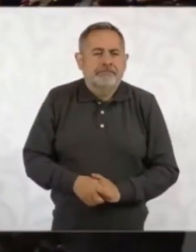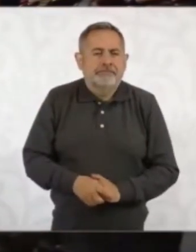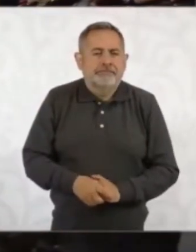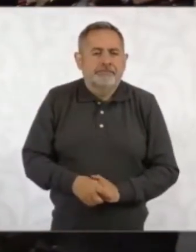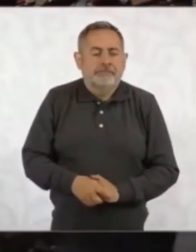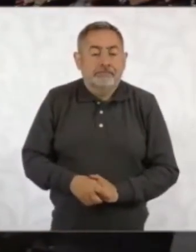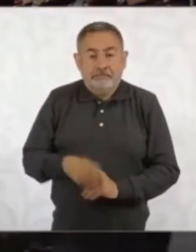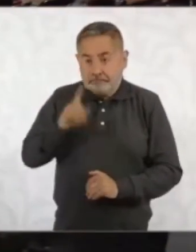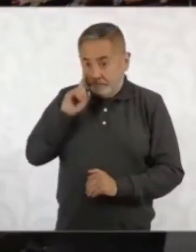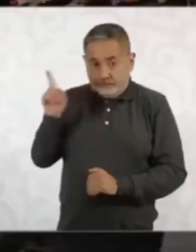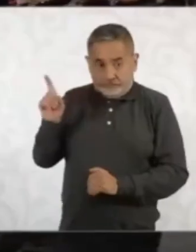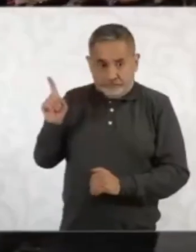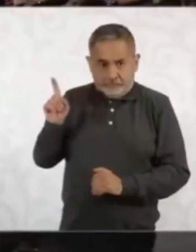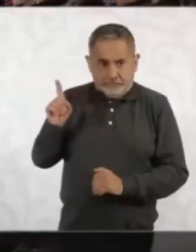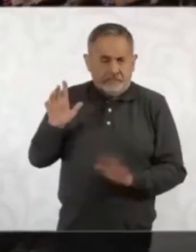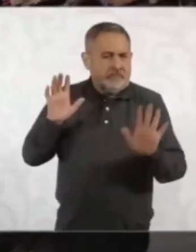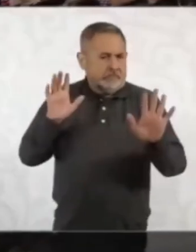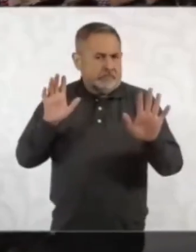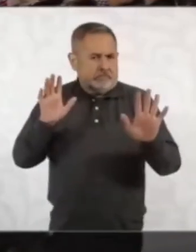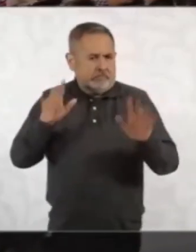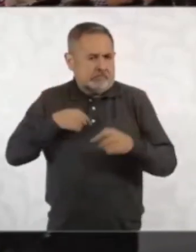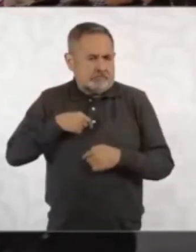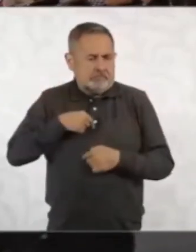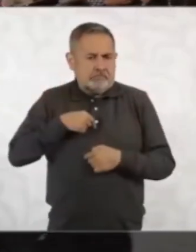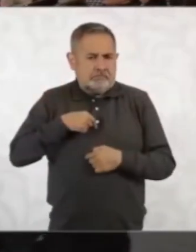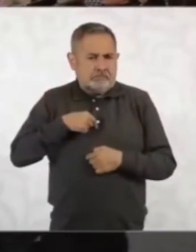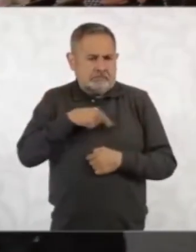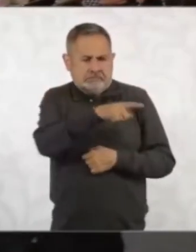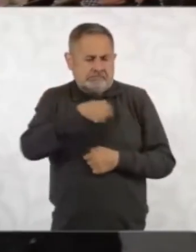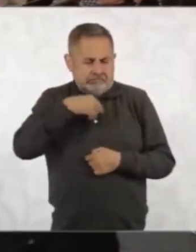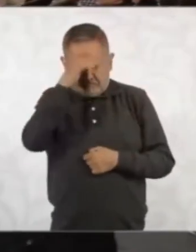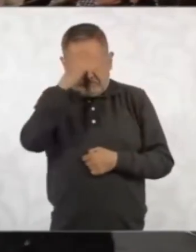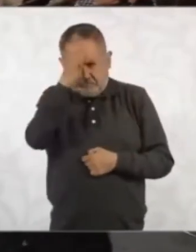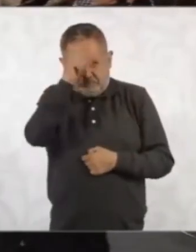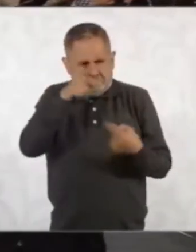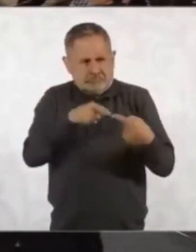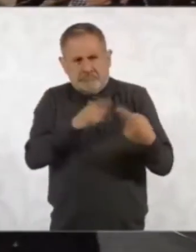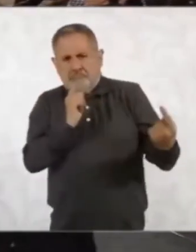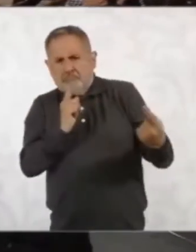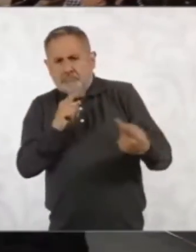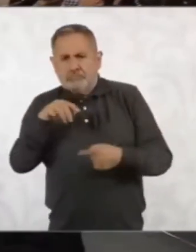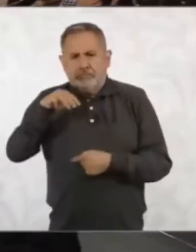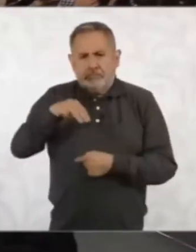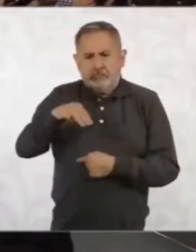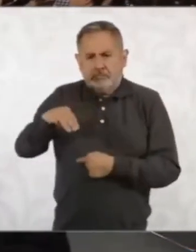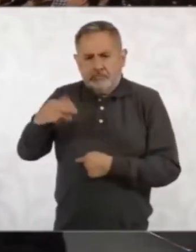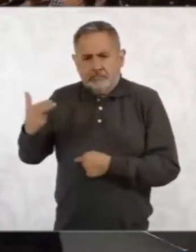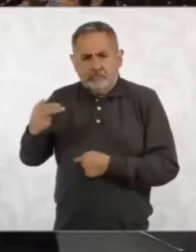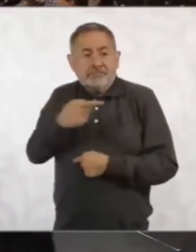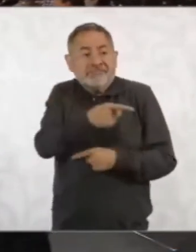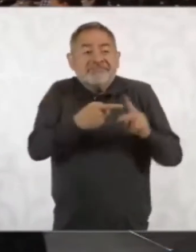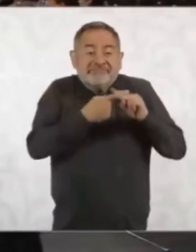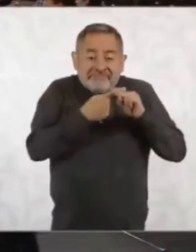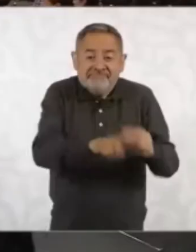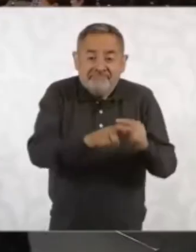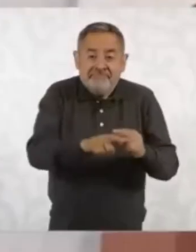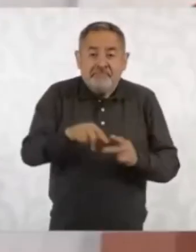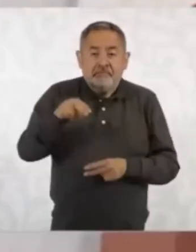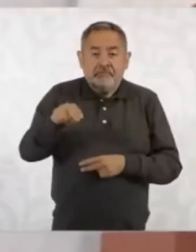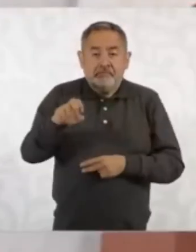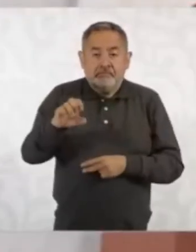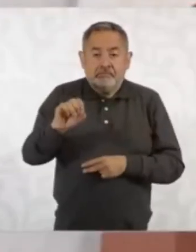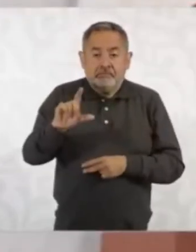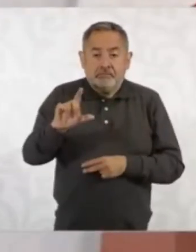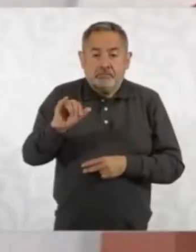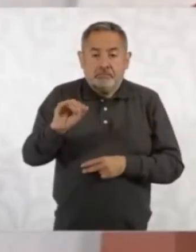Que miren que hay diferencias con el gobierno de la Madrid, porque es el inicio del periodo neoliberal. Pero en